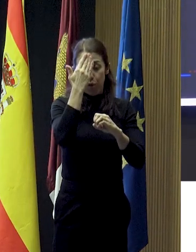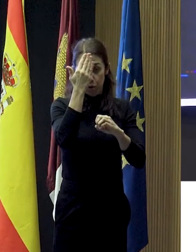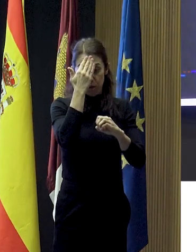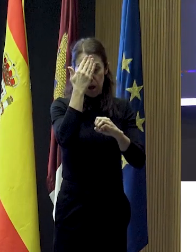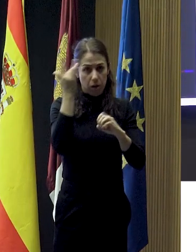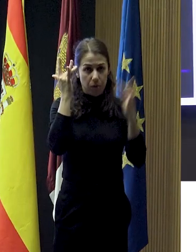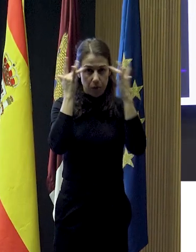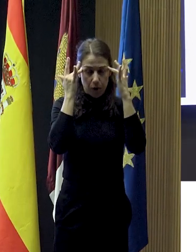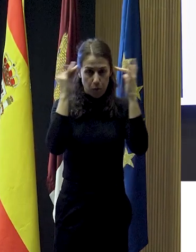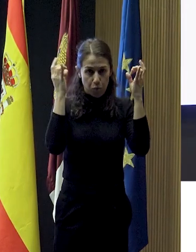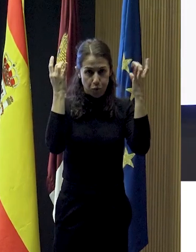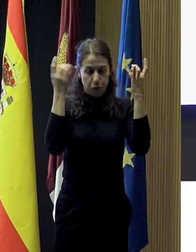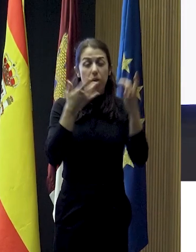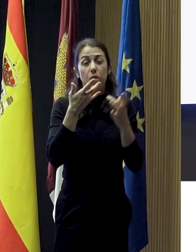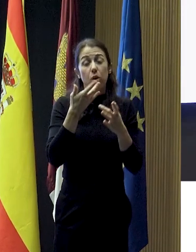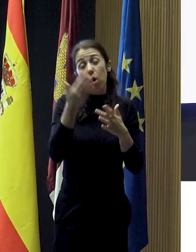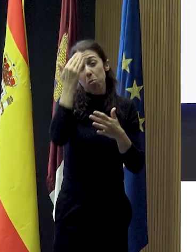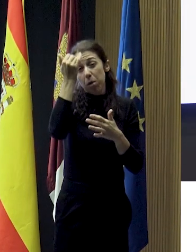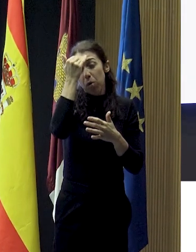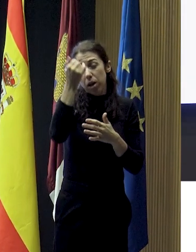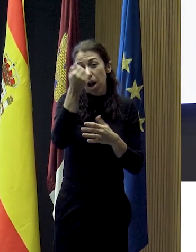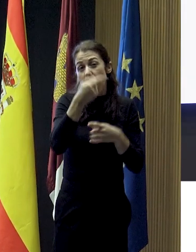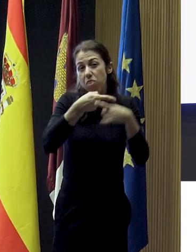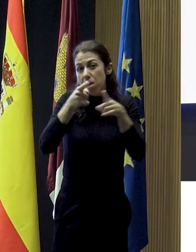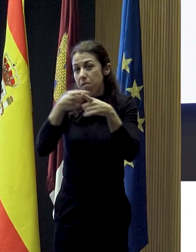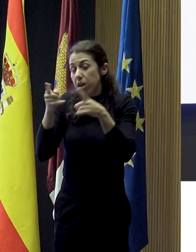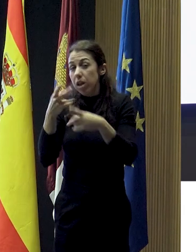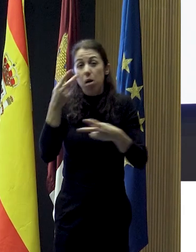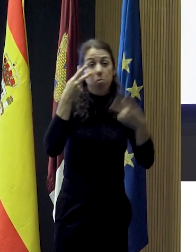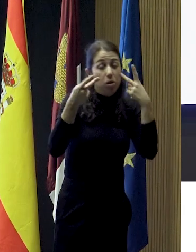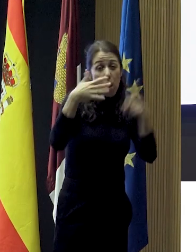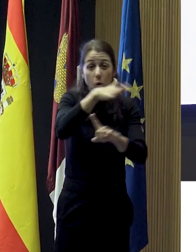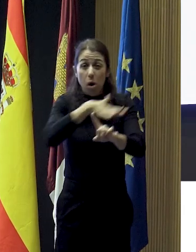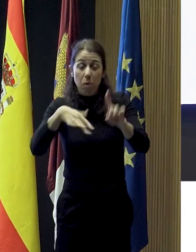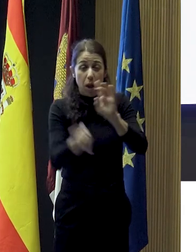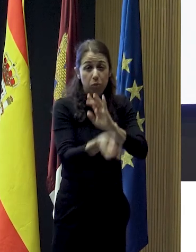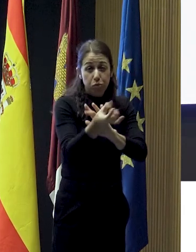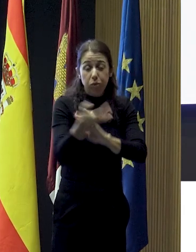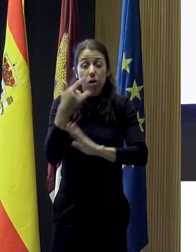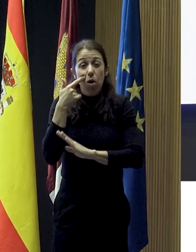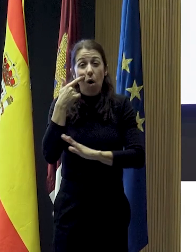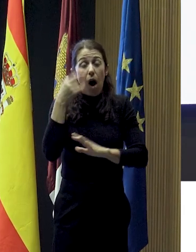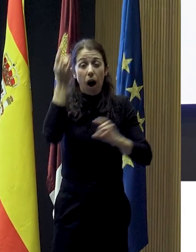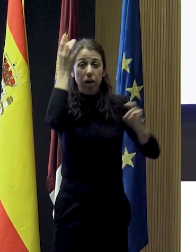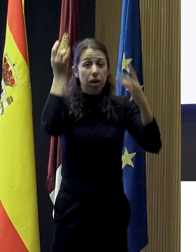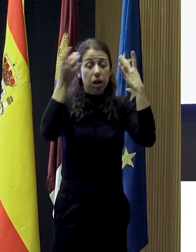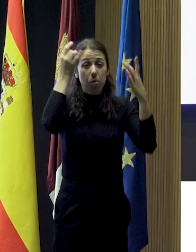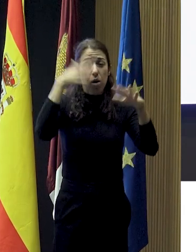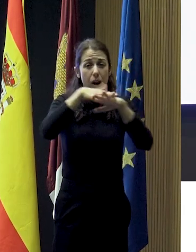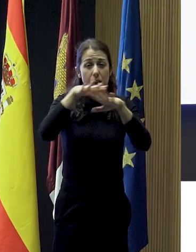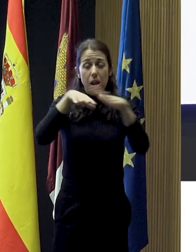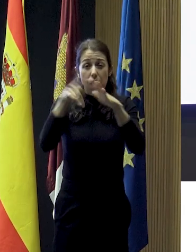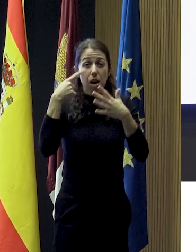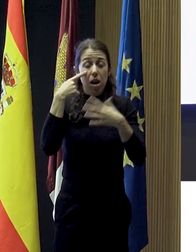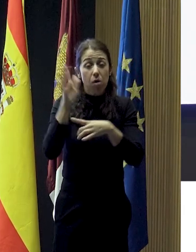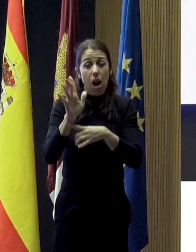lo tanto, si yo quiero generar memorias distintas, en este caso visual o espacial, estoy activando redes neuronales distintas